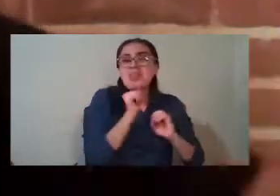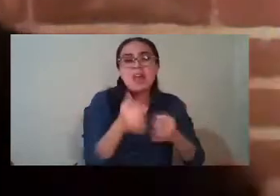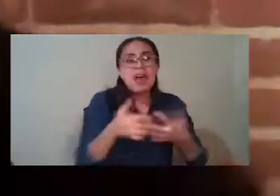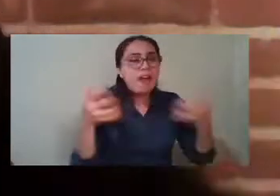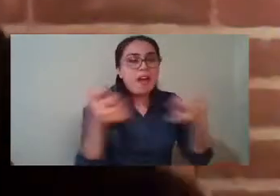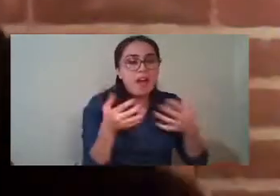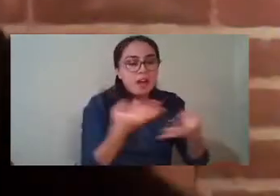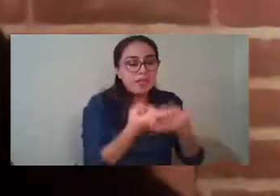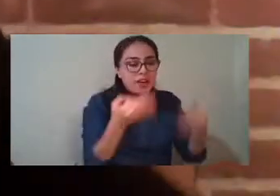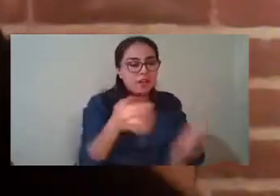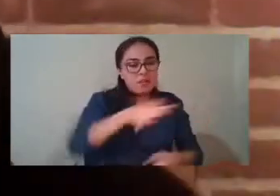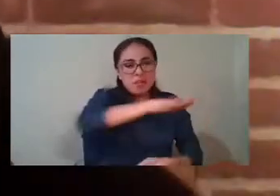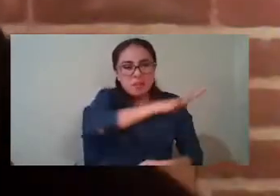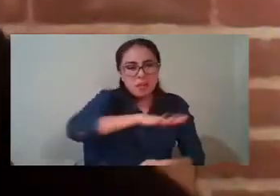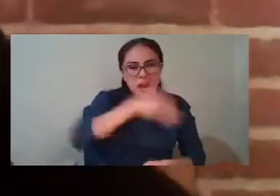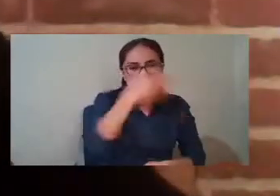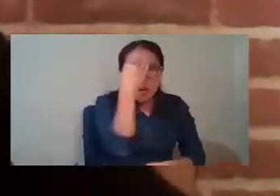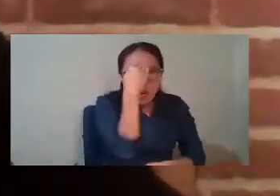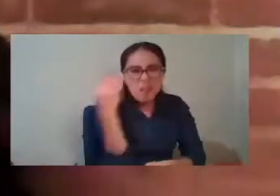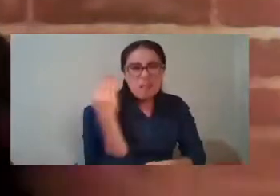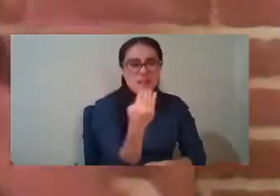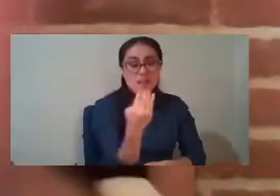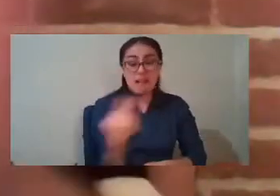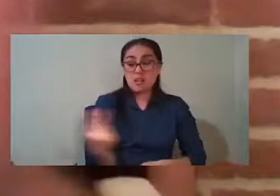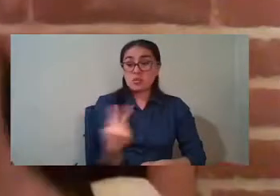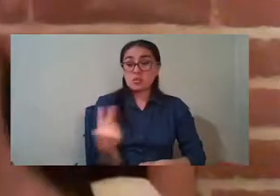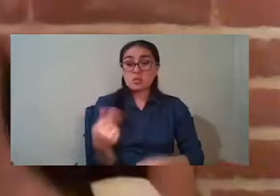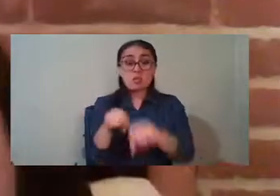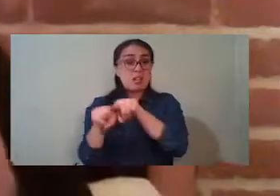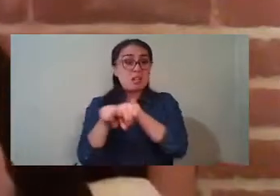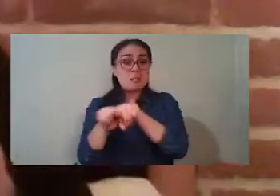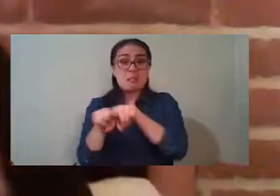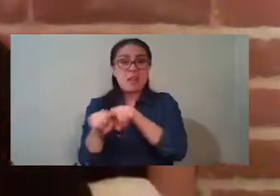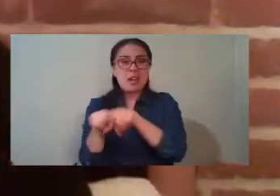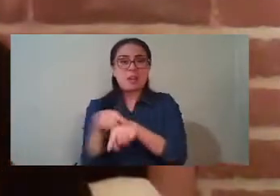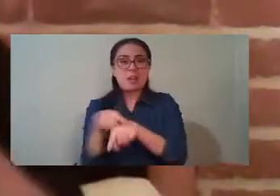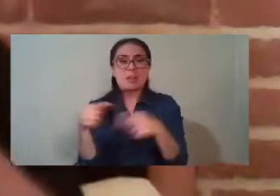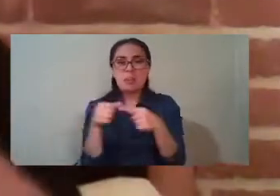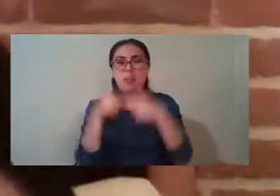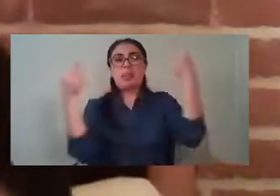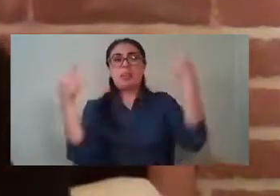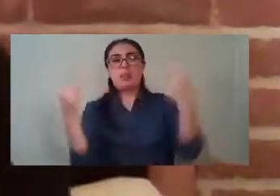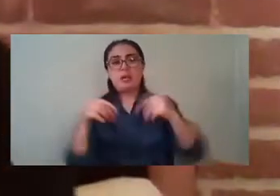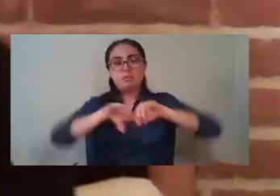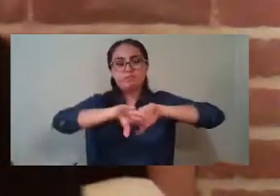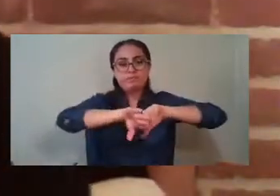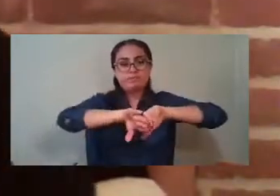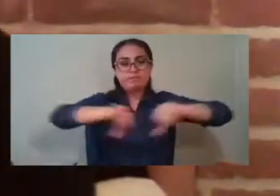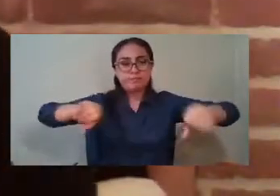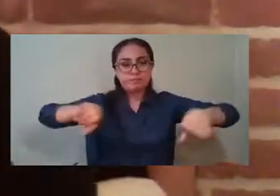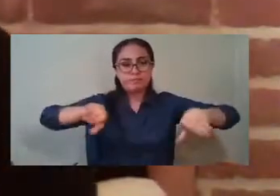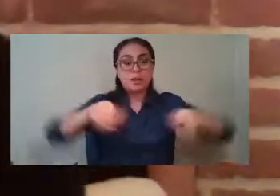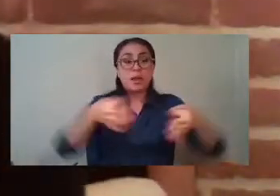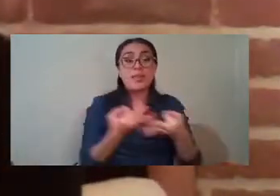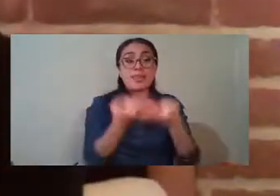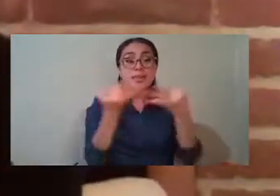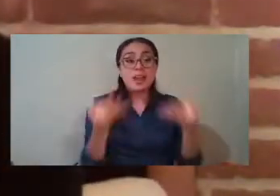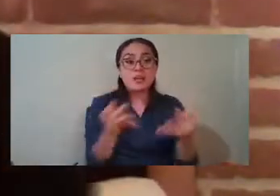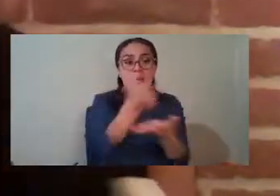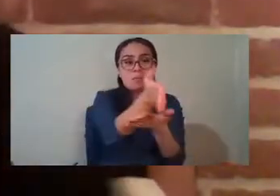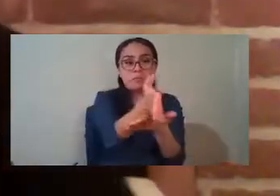horrible y como además se llevan mal, lo han dividido al medio. Partieron el lote en el